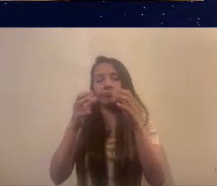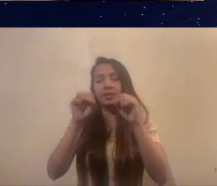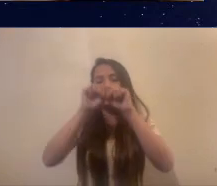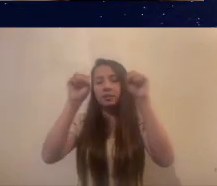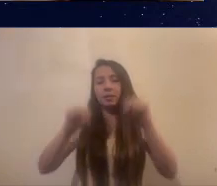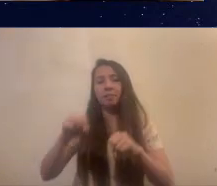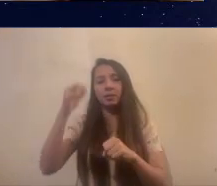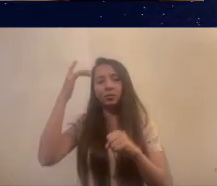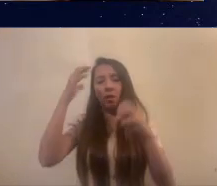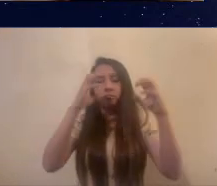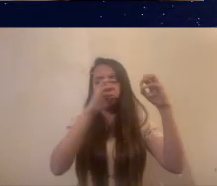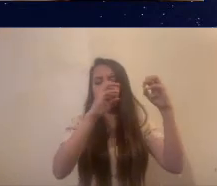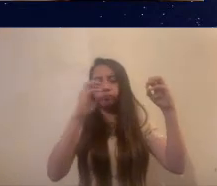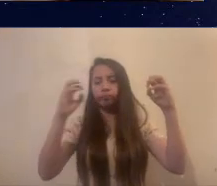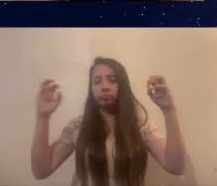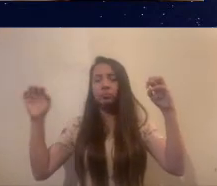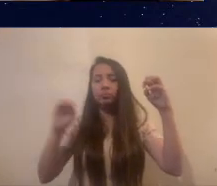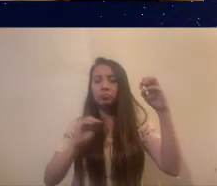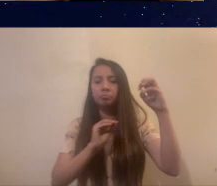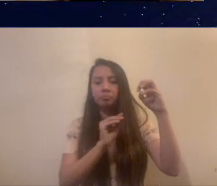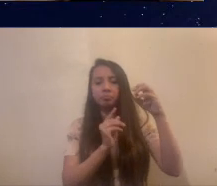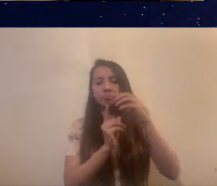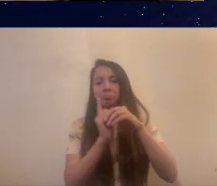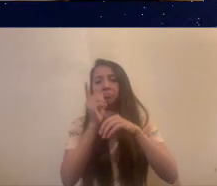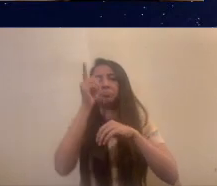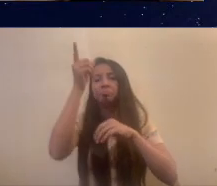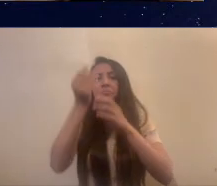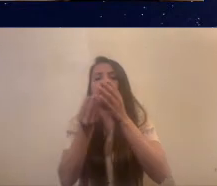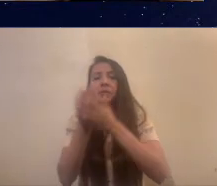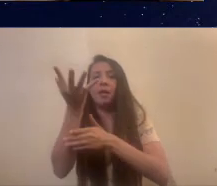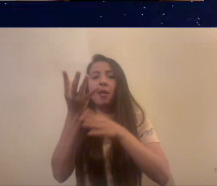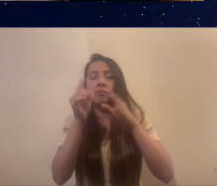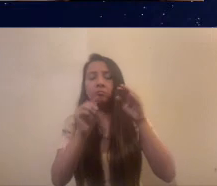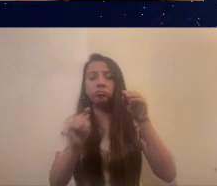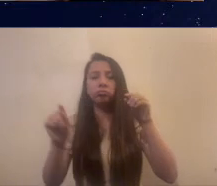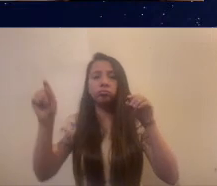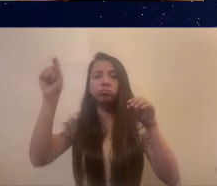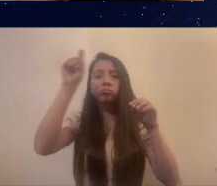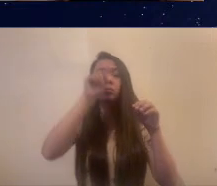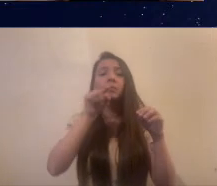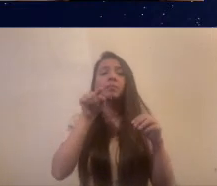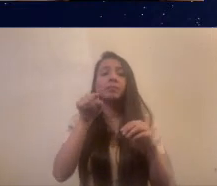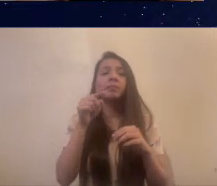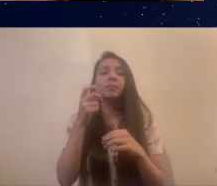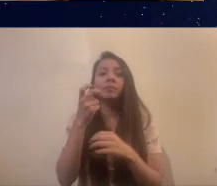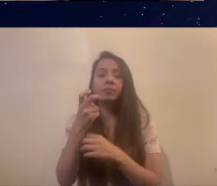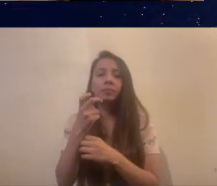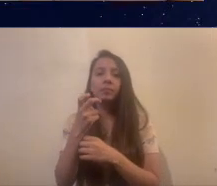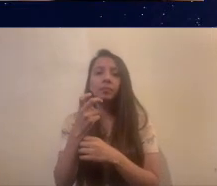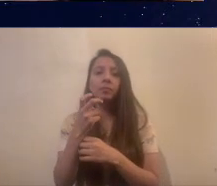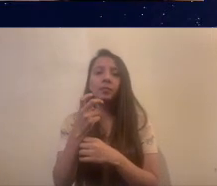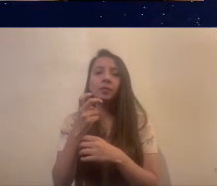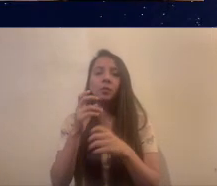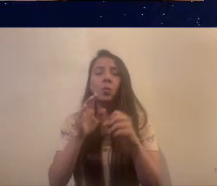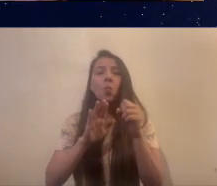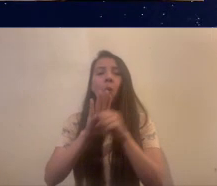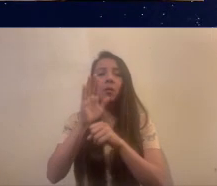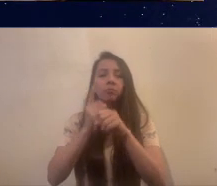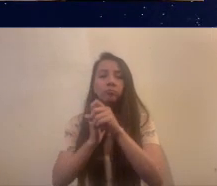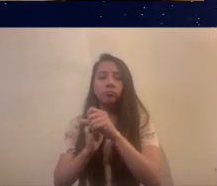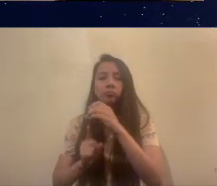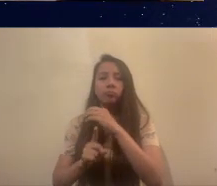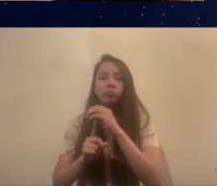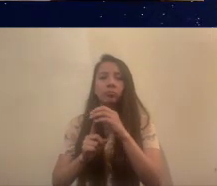sistema solar enviadas por el hombre. Como verán, en los años 60, durante el desarrollo de las misiones Apolo, fue